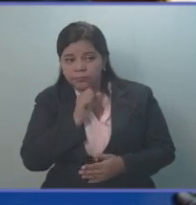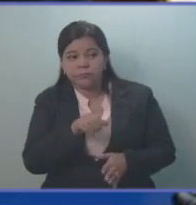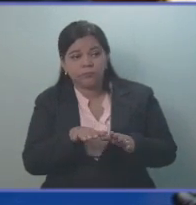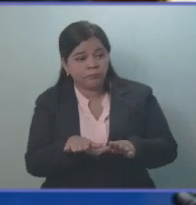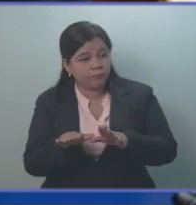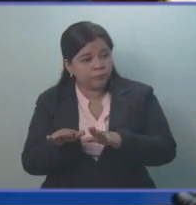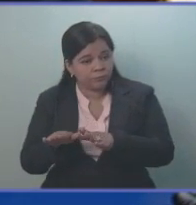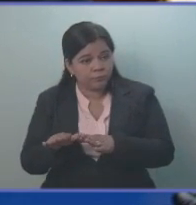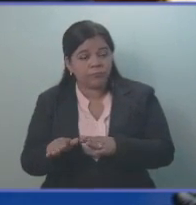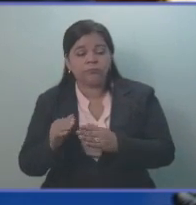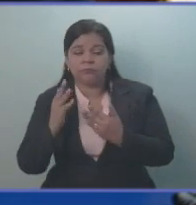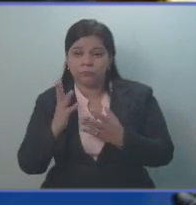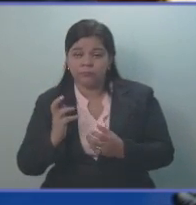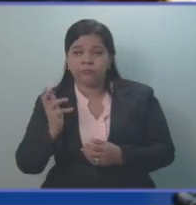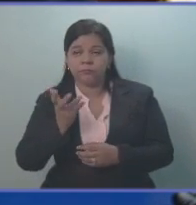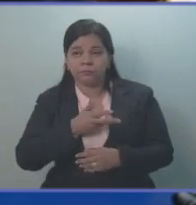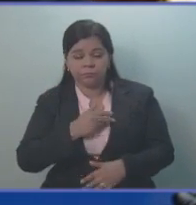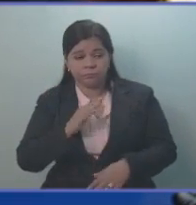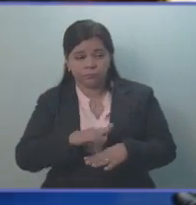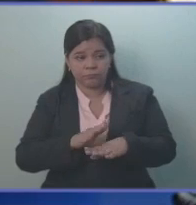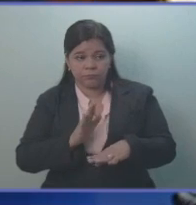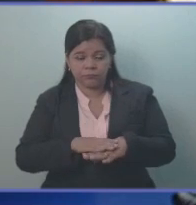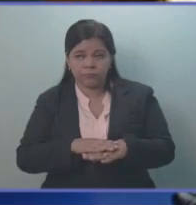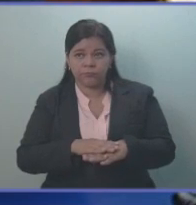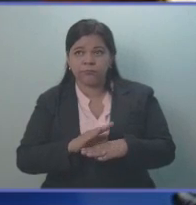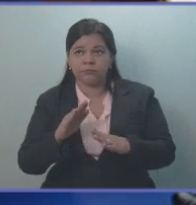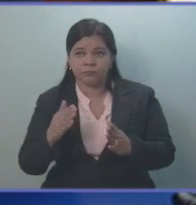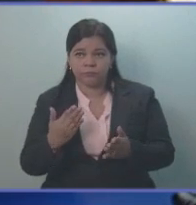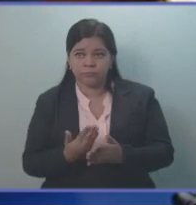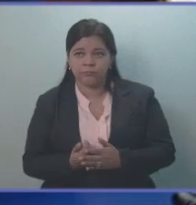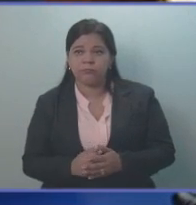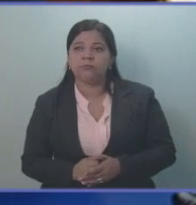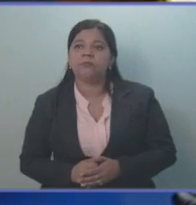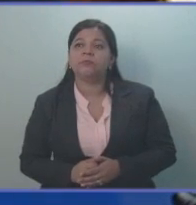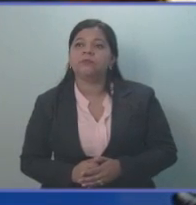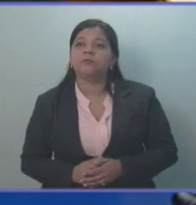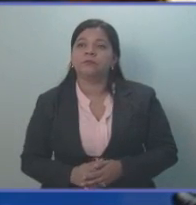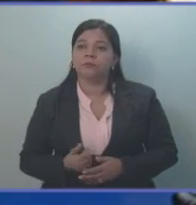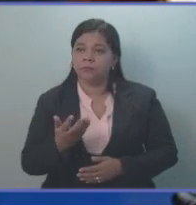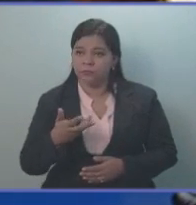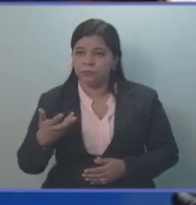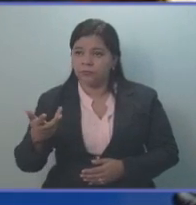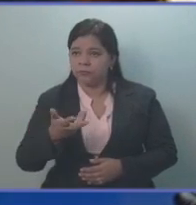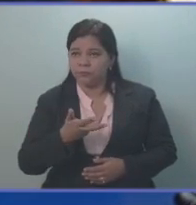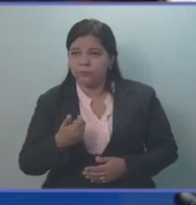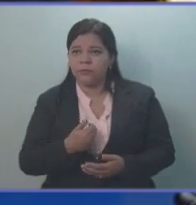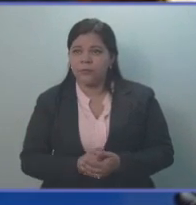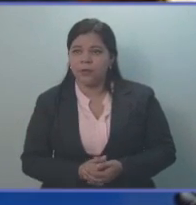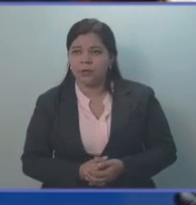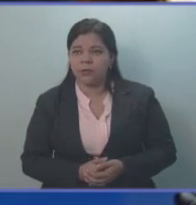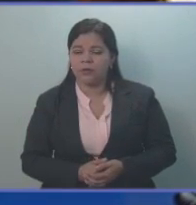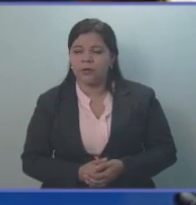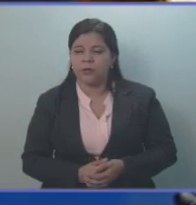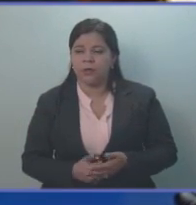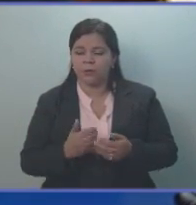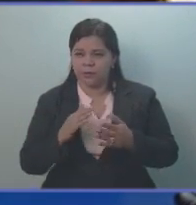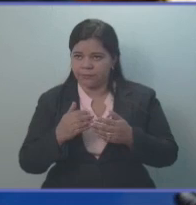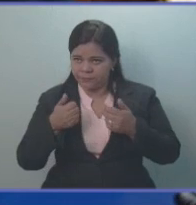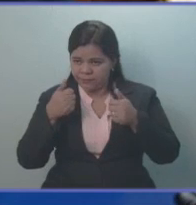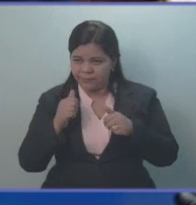y recordarles a todos y todas de que lo que estamos aprobando en este momento es